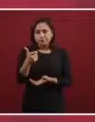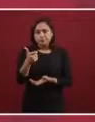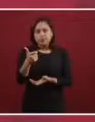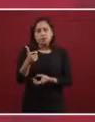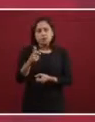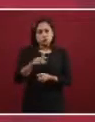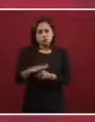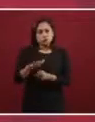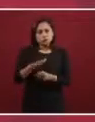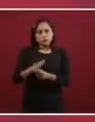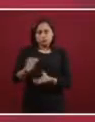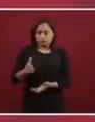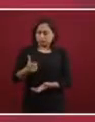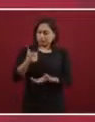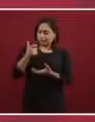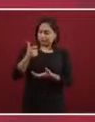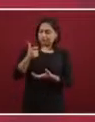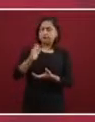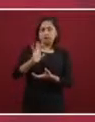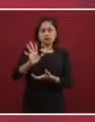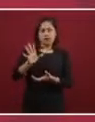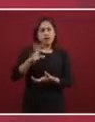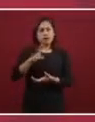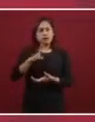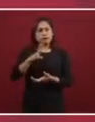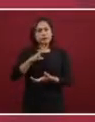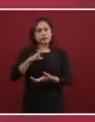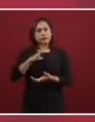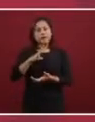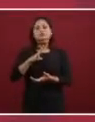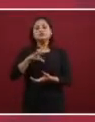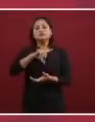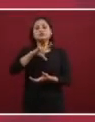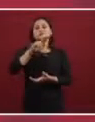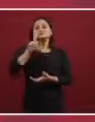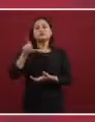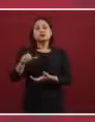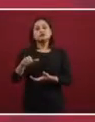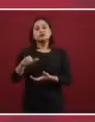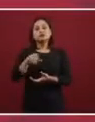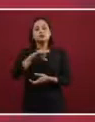considerable de capital, se dona